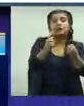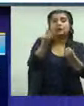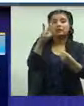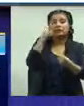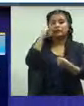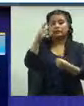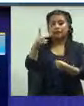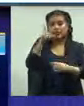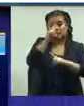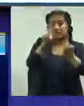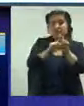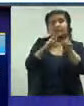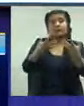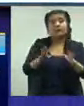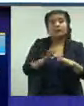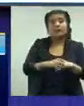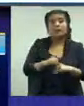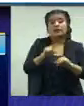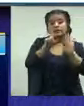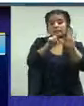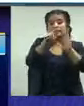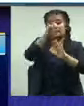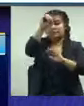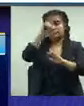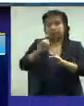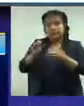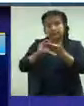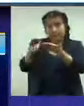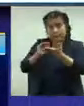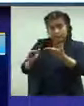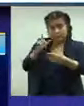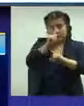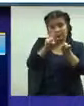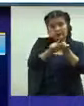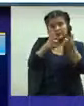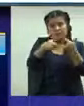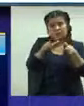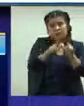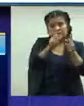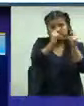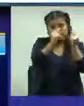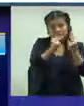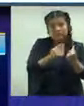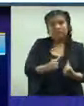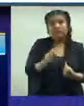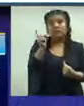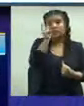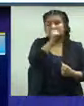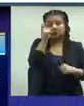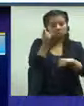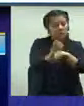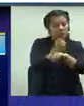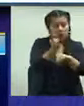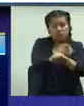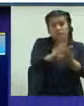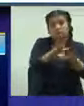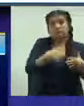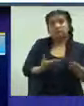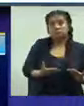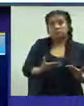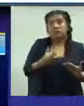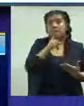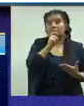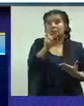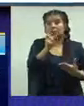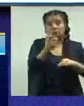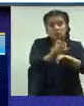y 17.8% y 6% de ejecución. También son espacios presupuestarios que, si no se van a utilizar, se pueden utilizar en